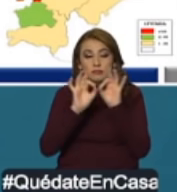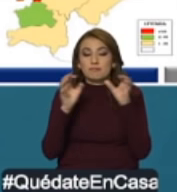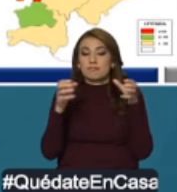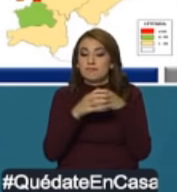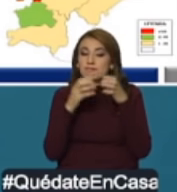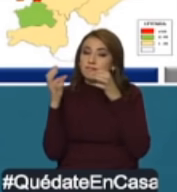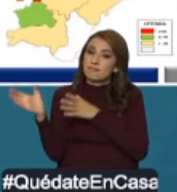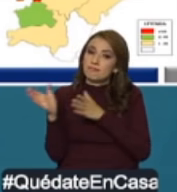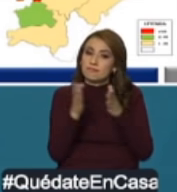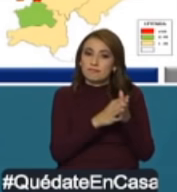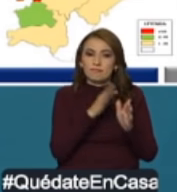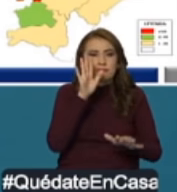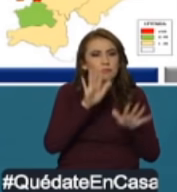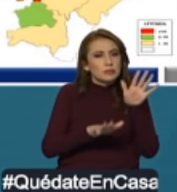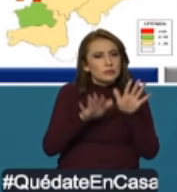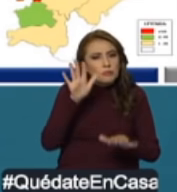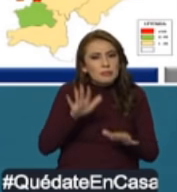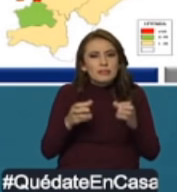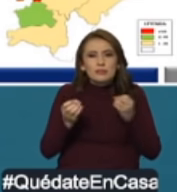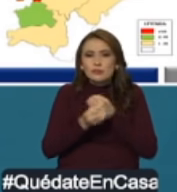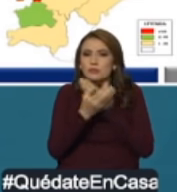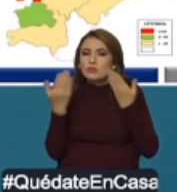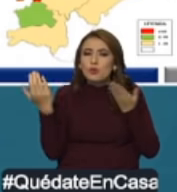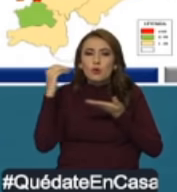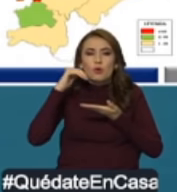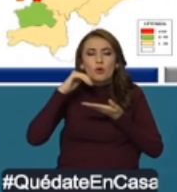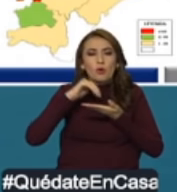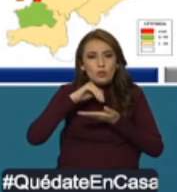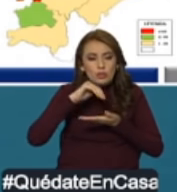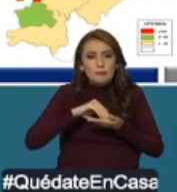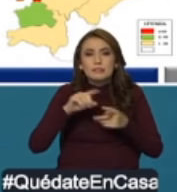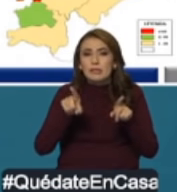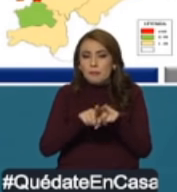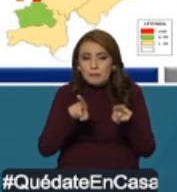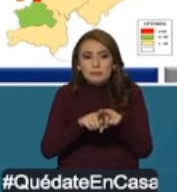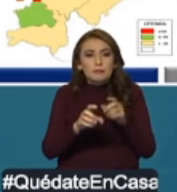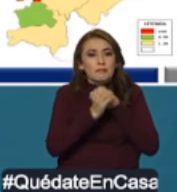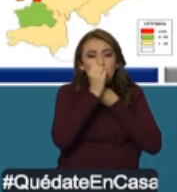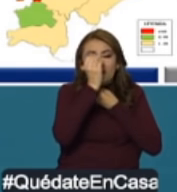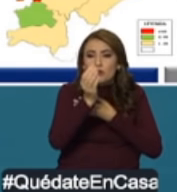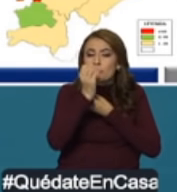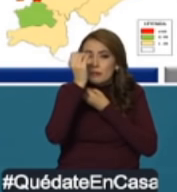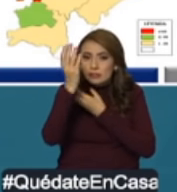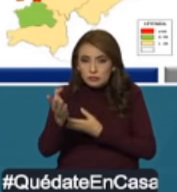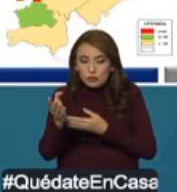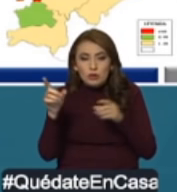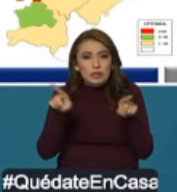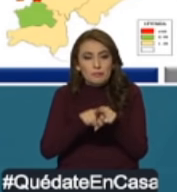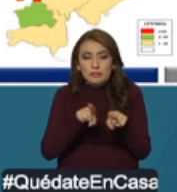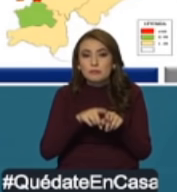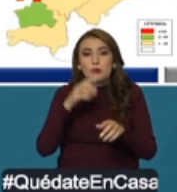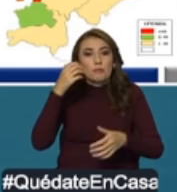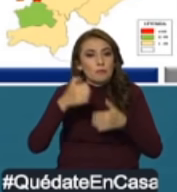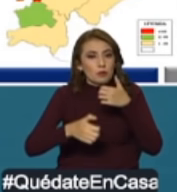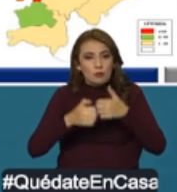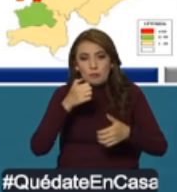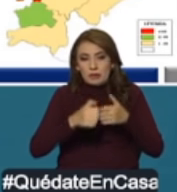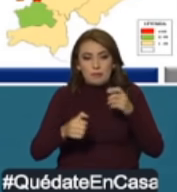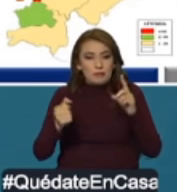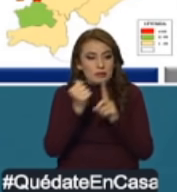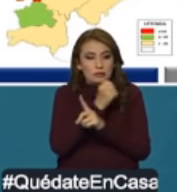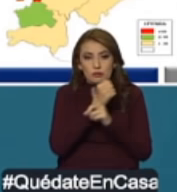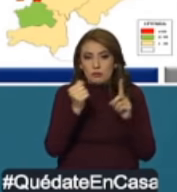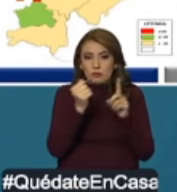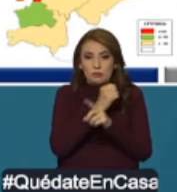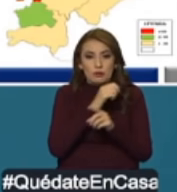son casi repetitivos en relación al mismo problema de violencia y también repetitivo en cuanto tiene